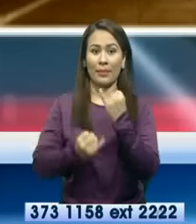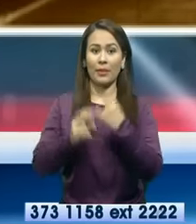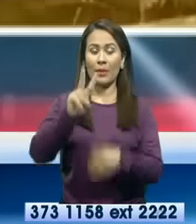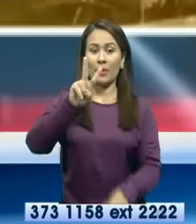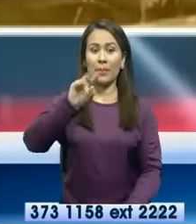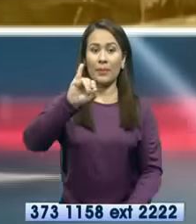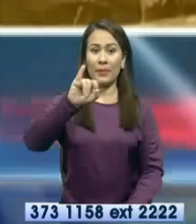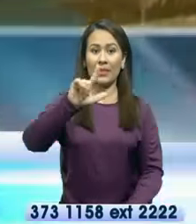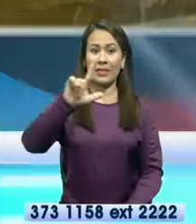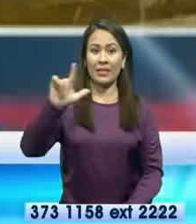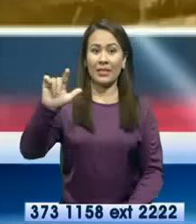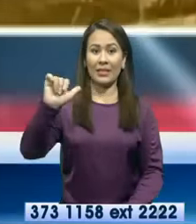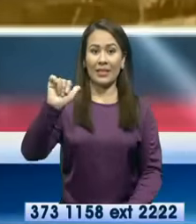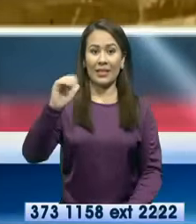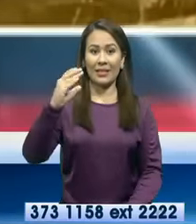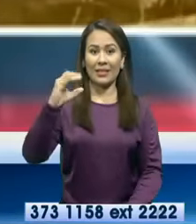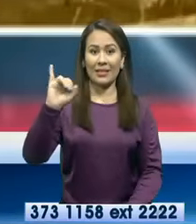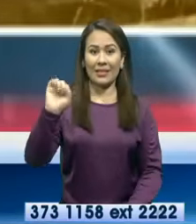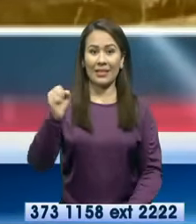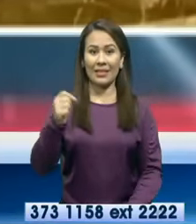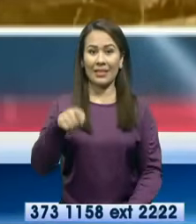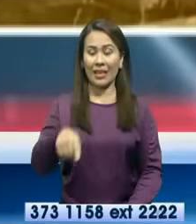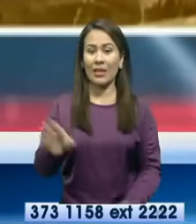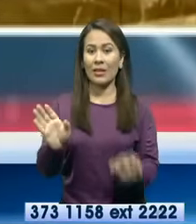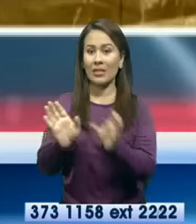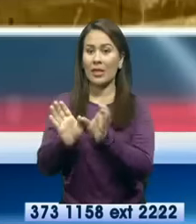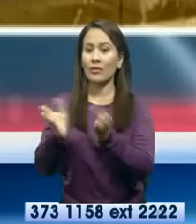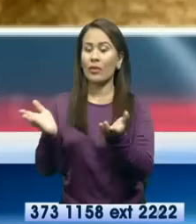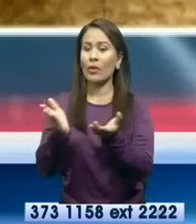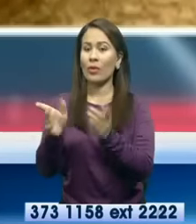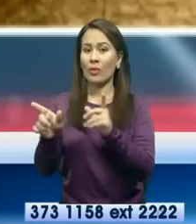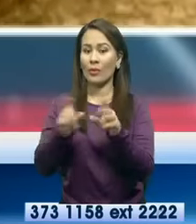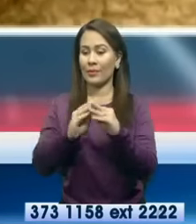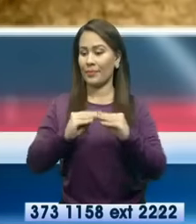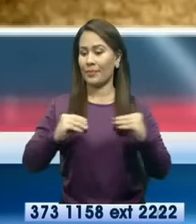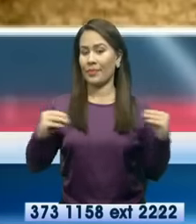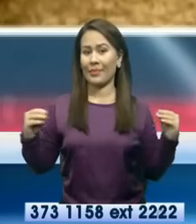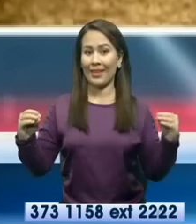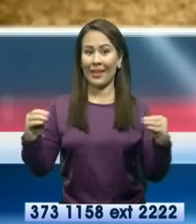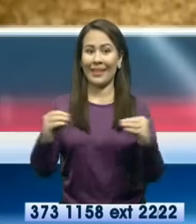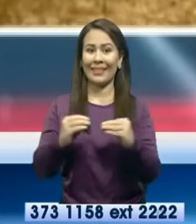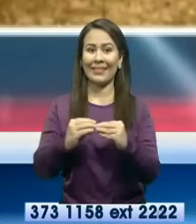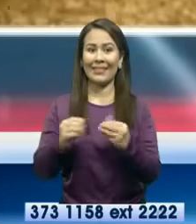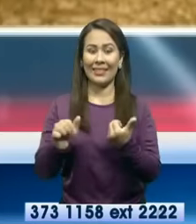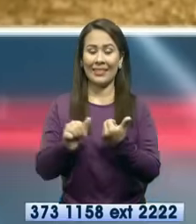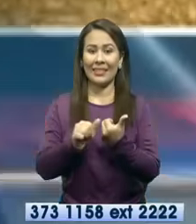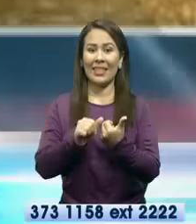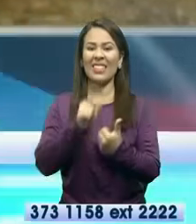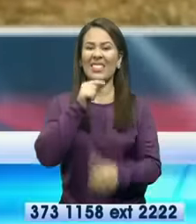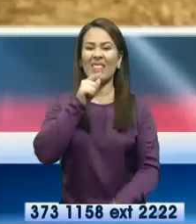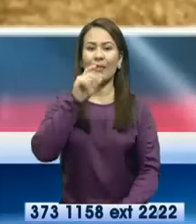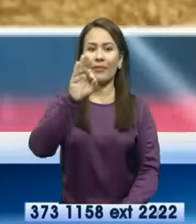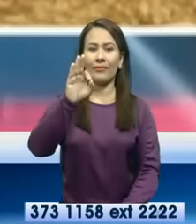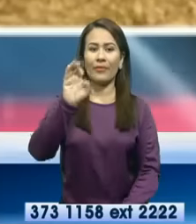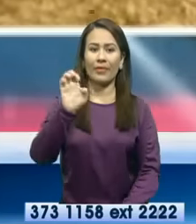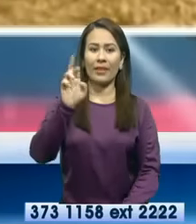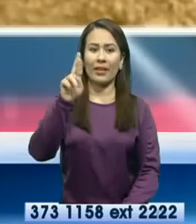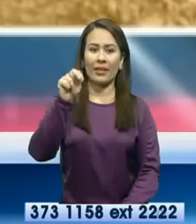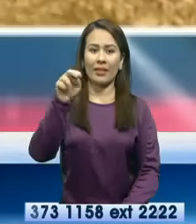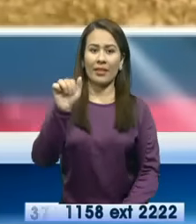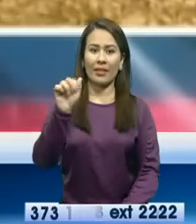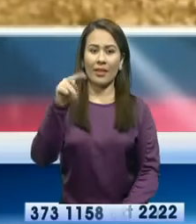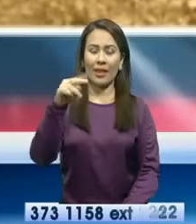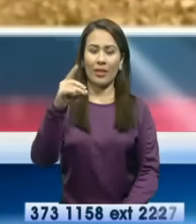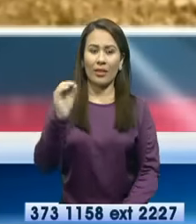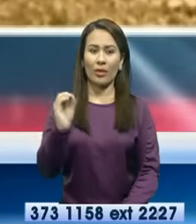y ellos legalizan a través de una merced de tierra que daba Hernando de Santillana en aquella época, que presidente de la